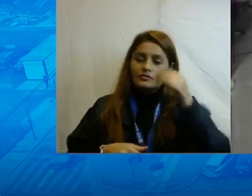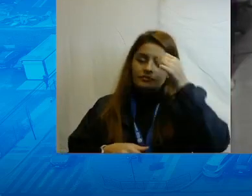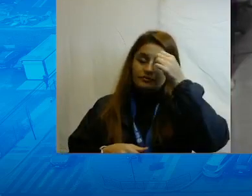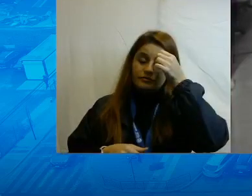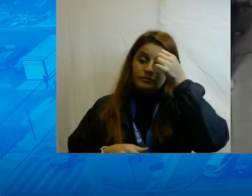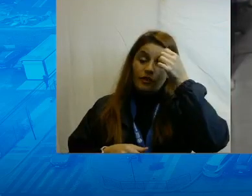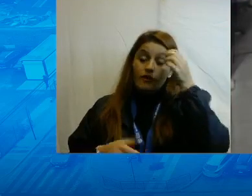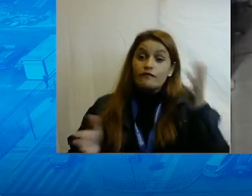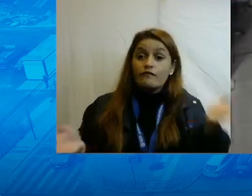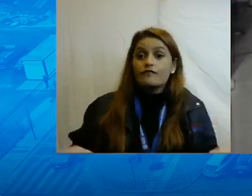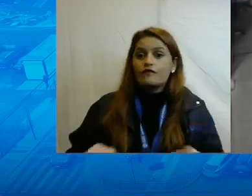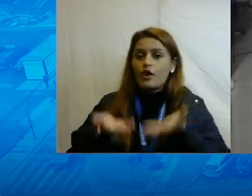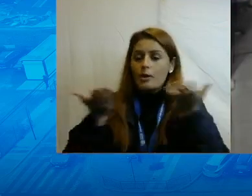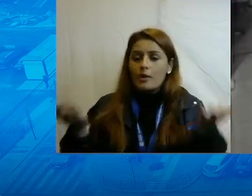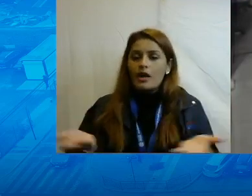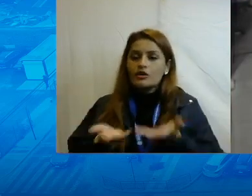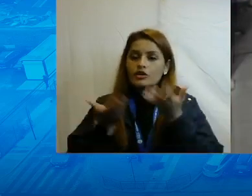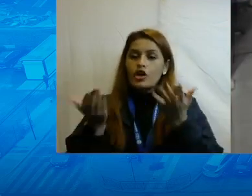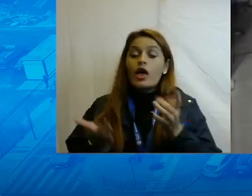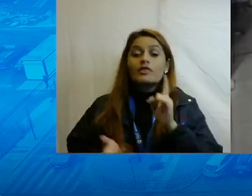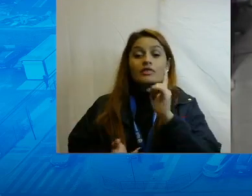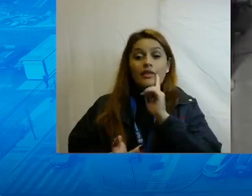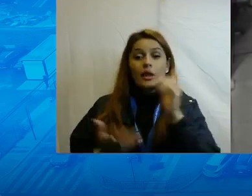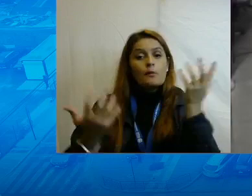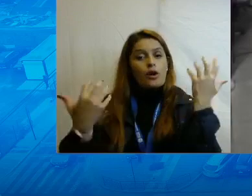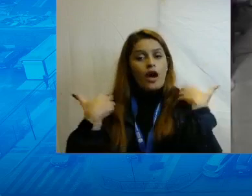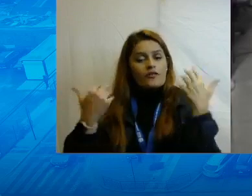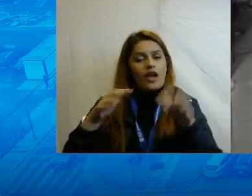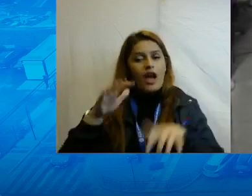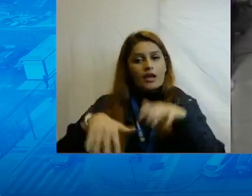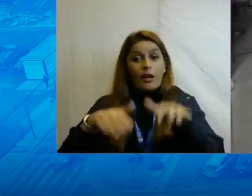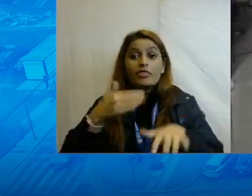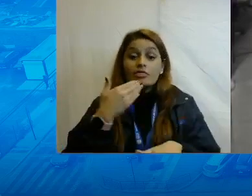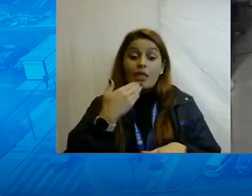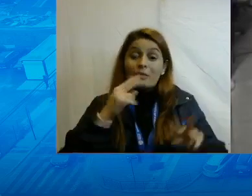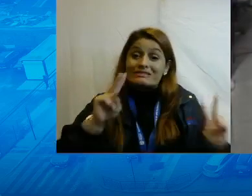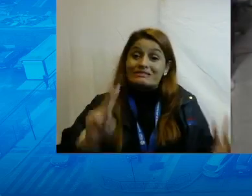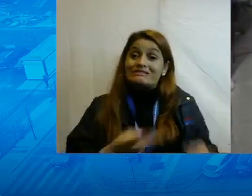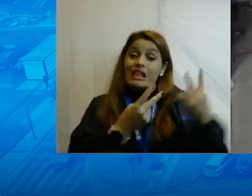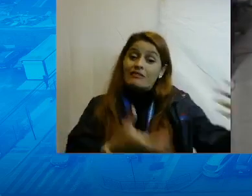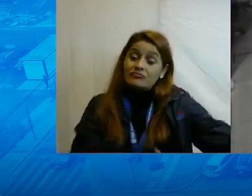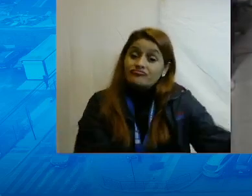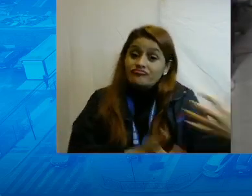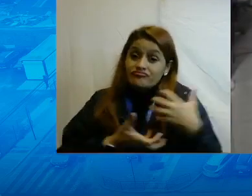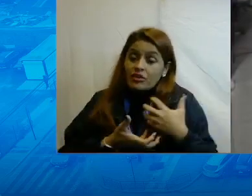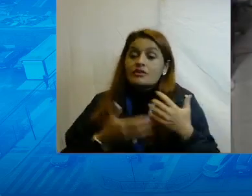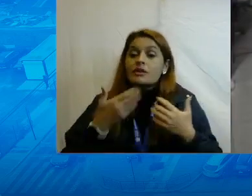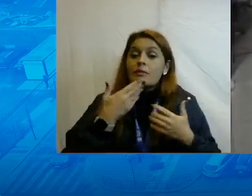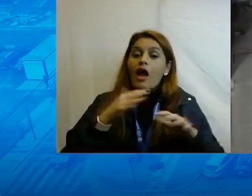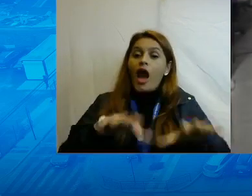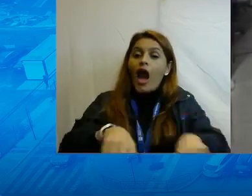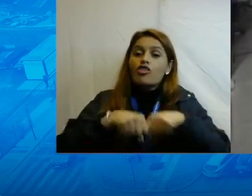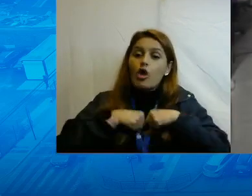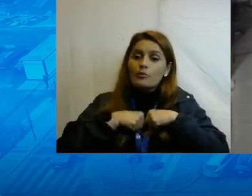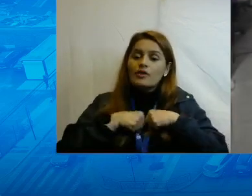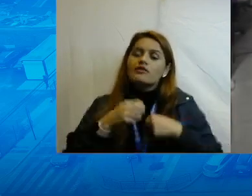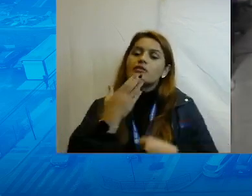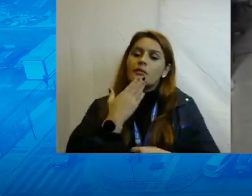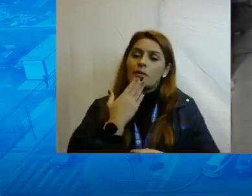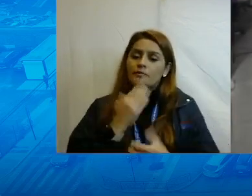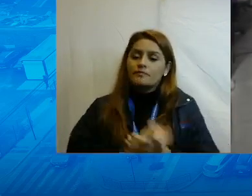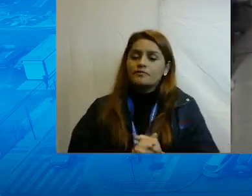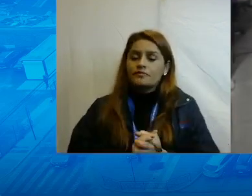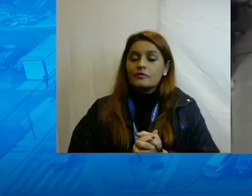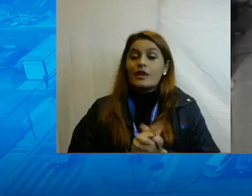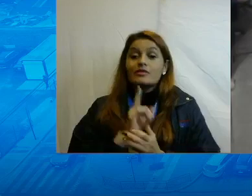de fomento de la tenencia responsable, pero también muchas veces de rescate y de adopción. Así que creo que ahí tenemos